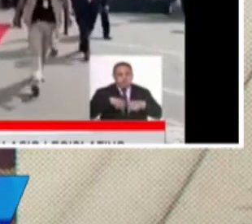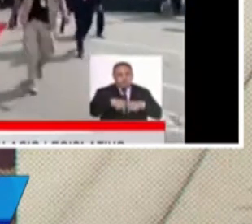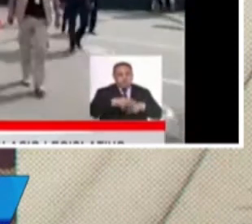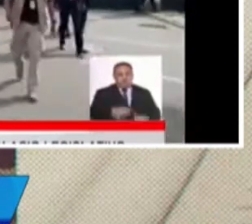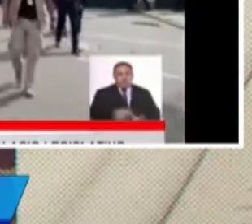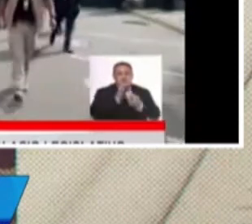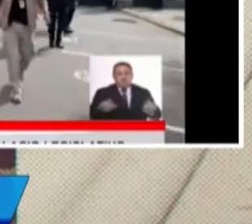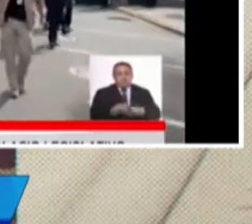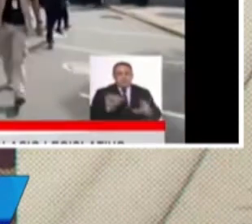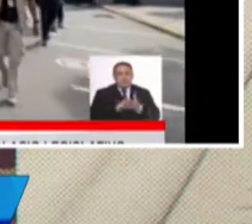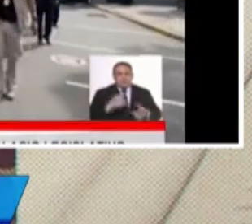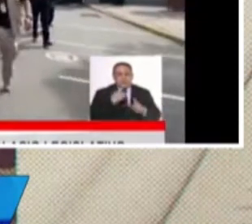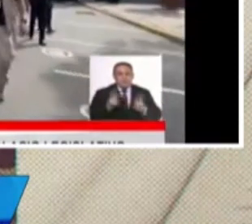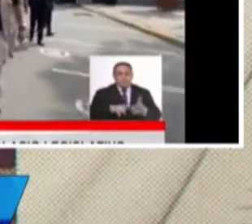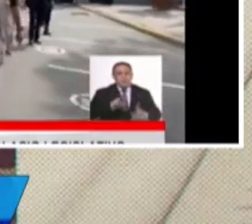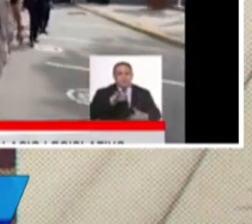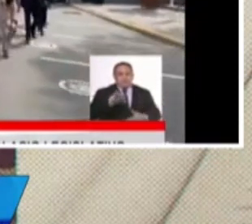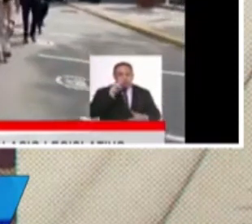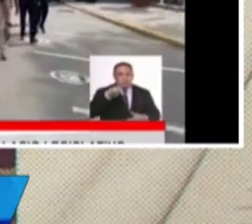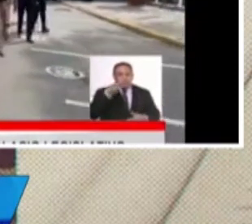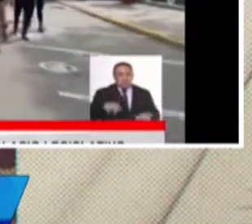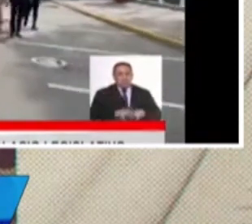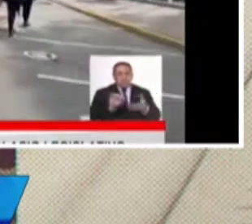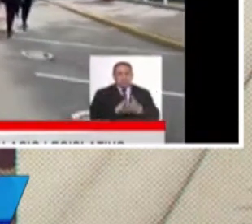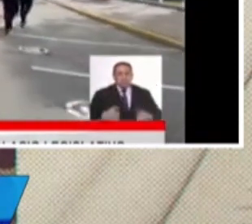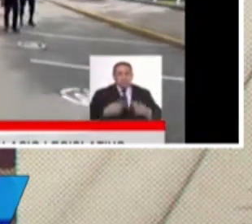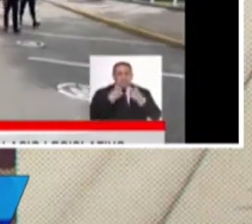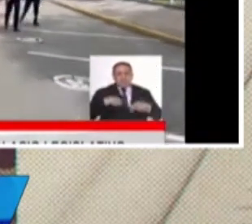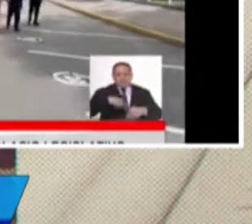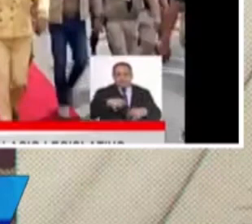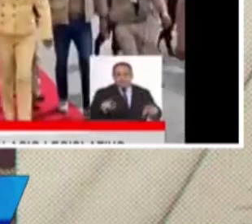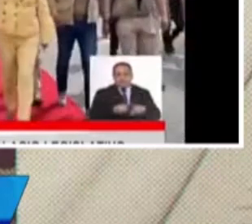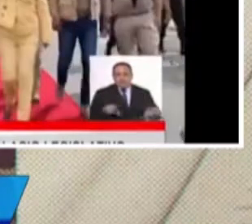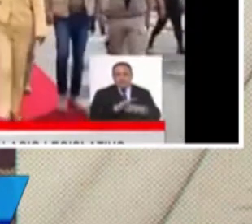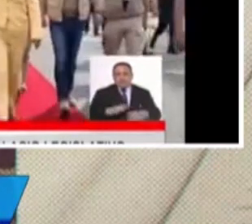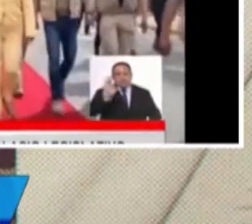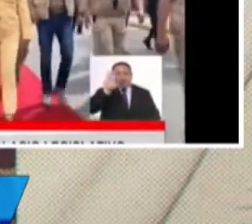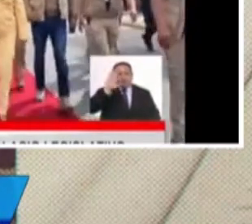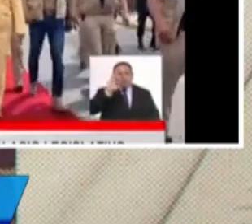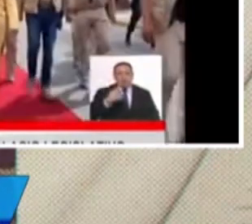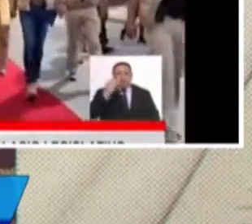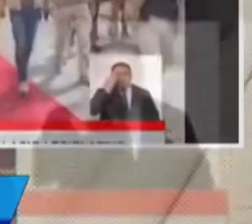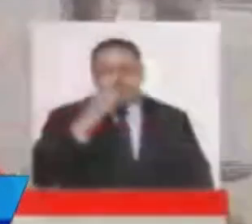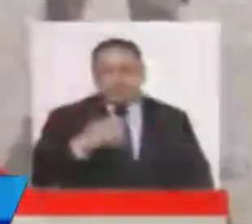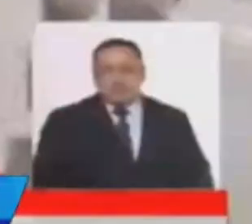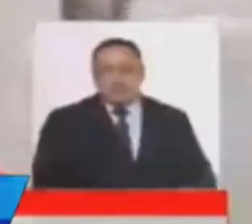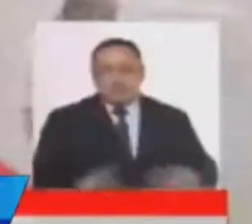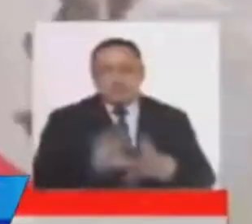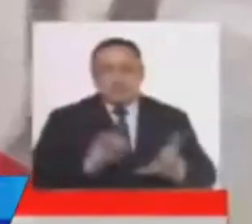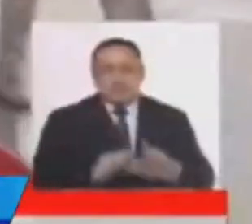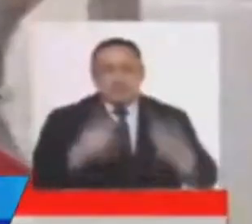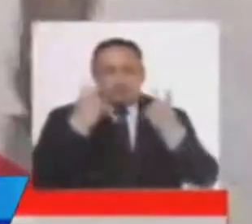así no, sí. ¿No? O sea, si me permites un momento solo, Natalia, para añadir un detalle que está ocurriendo en estos momentos. Está entrando